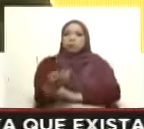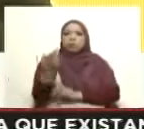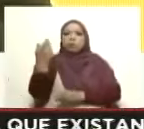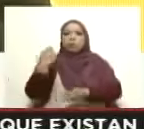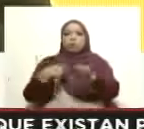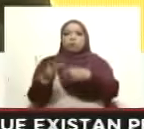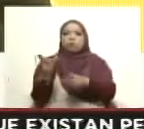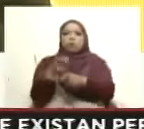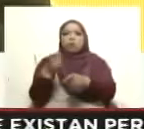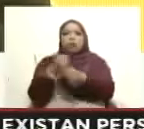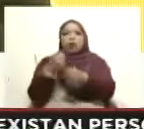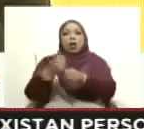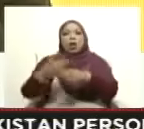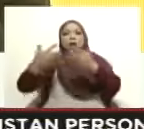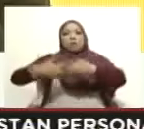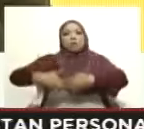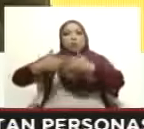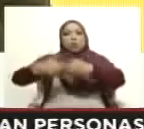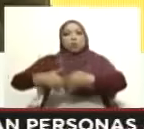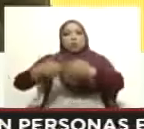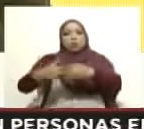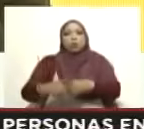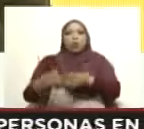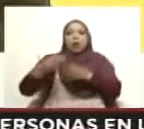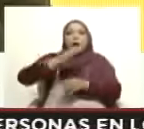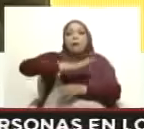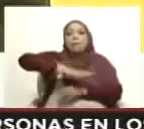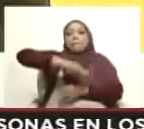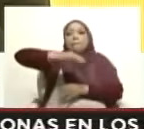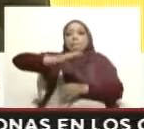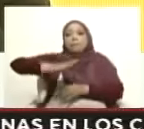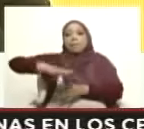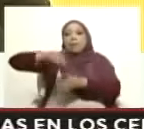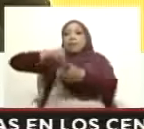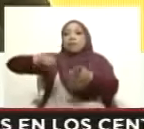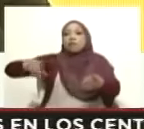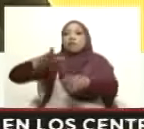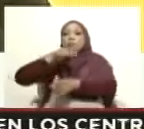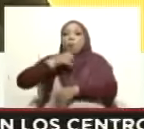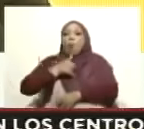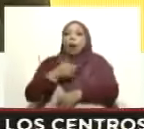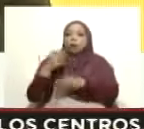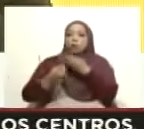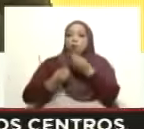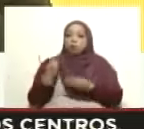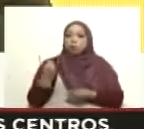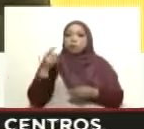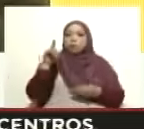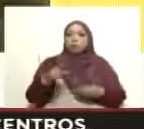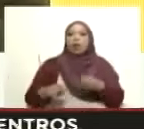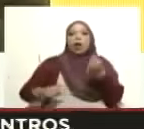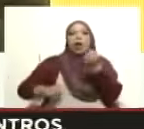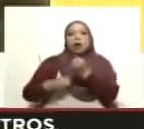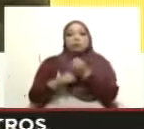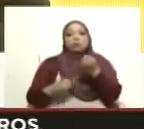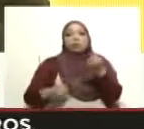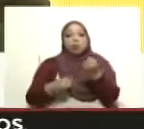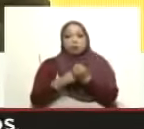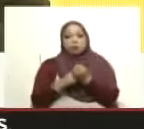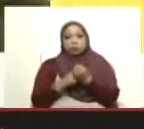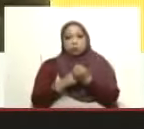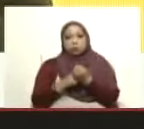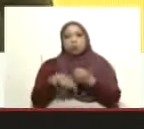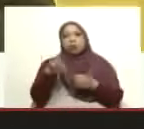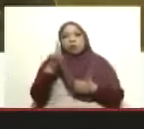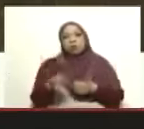gas y de petróleo en un mar que aún está pendiente de delimitar y también apoyamos por